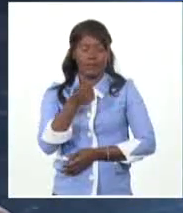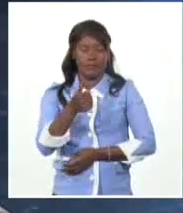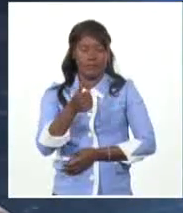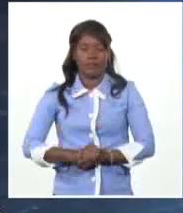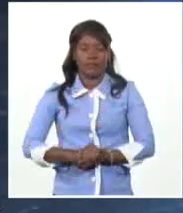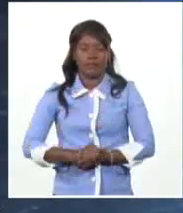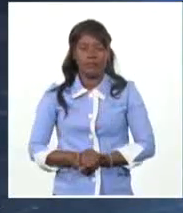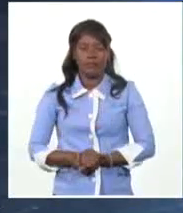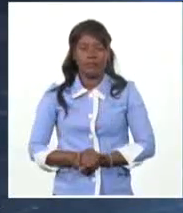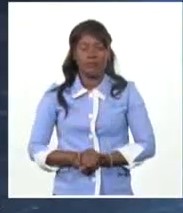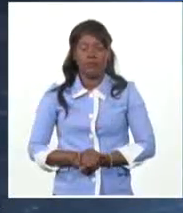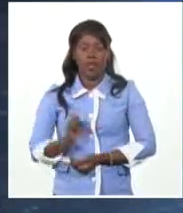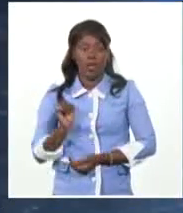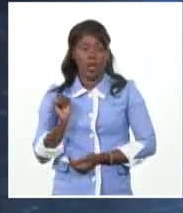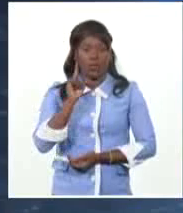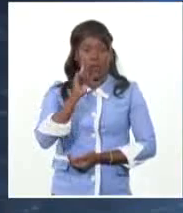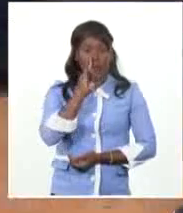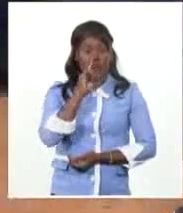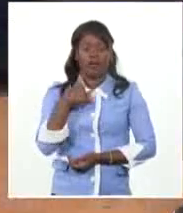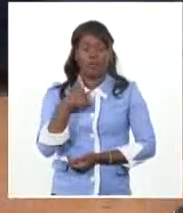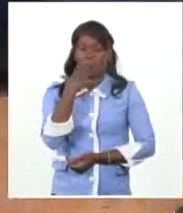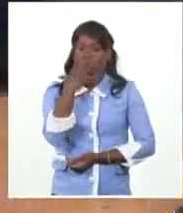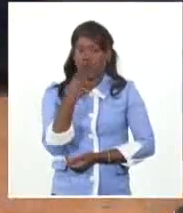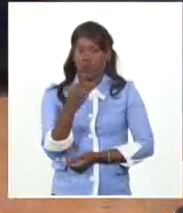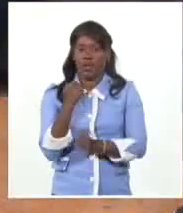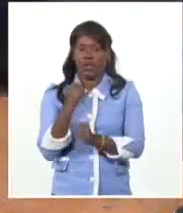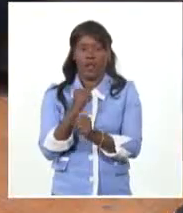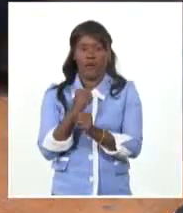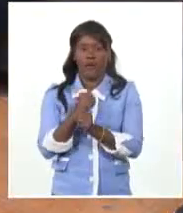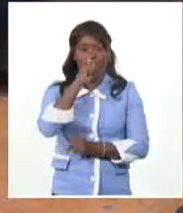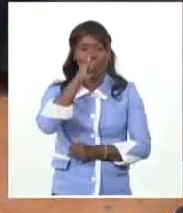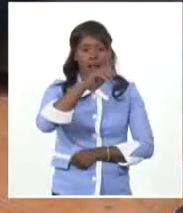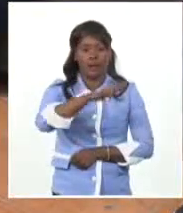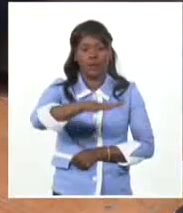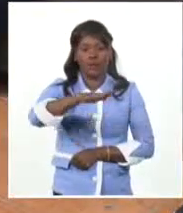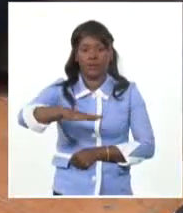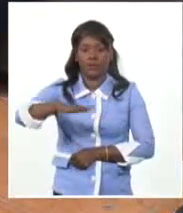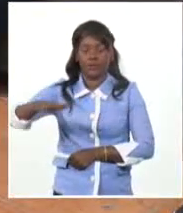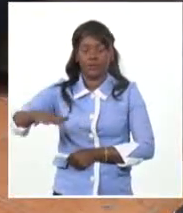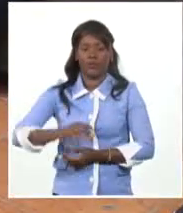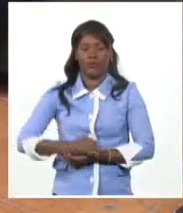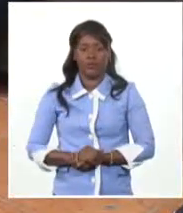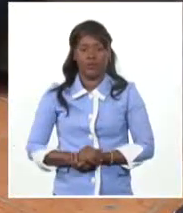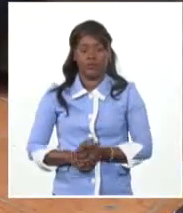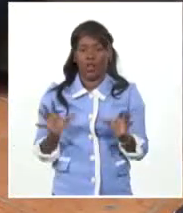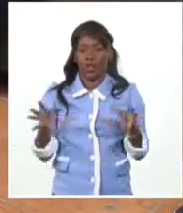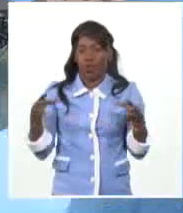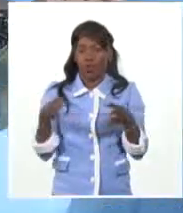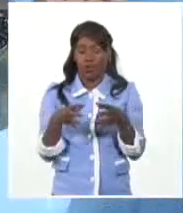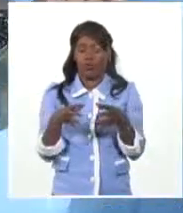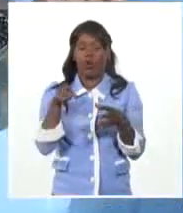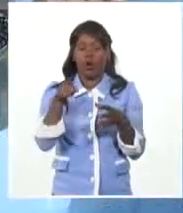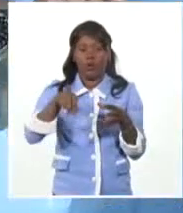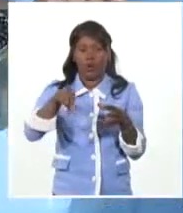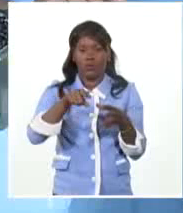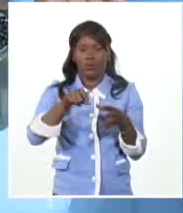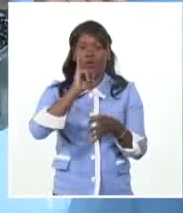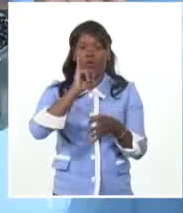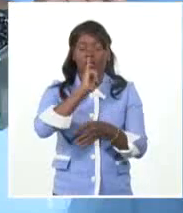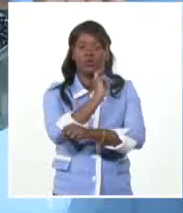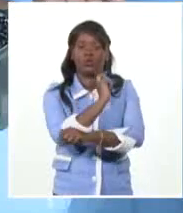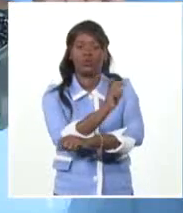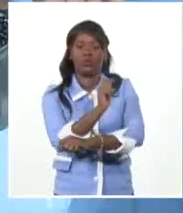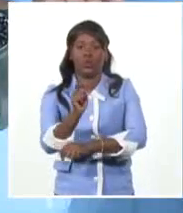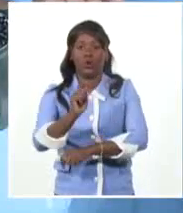también trabajamos con niños Me gusta mucho el trabajo con los niños la compañía teatral los juglaritos reúne instructoras de arte artistas aficionados y